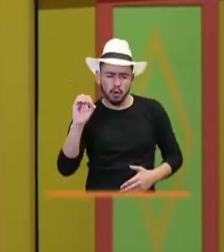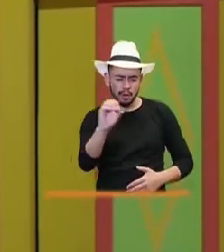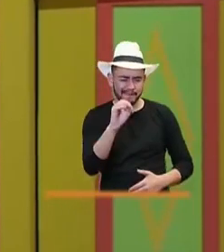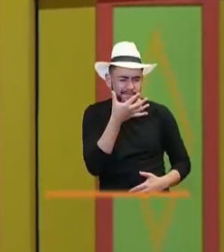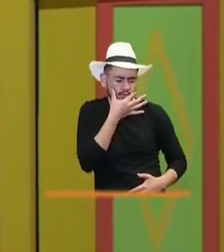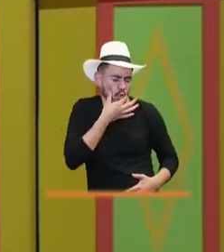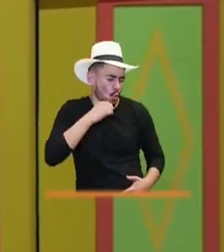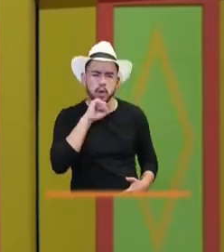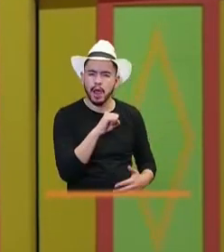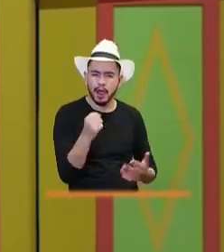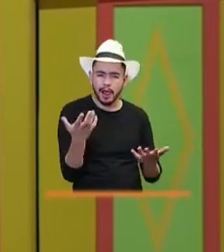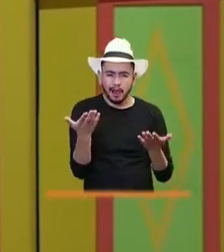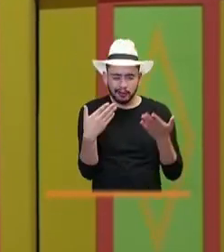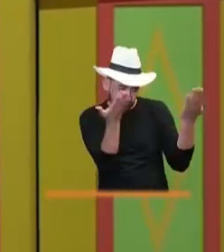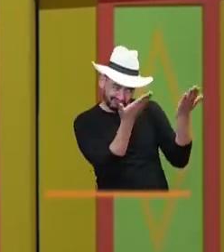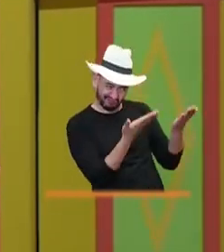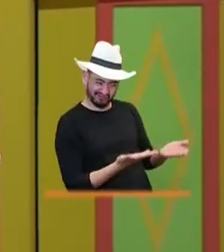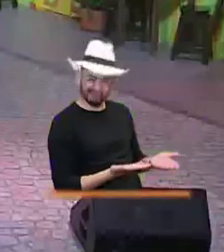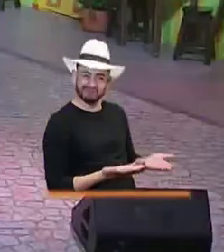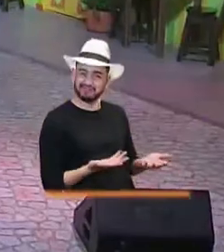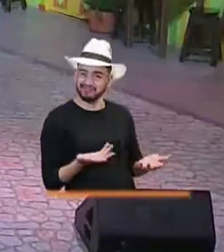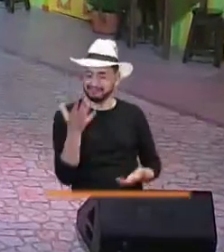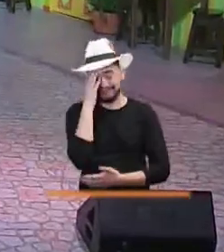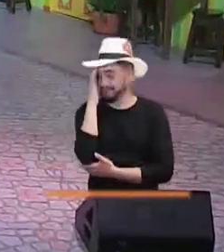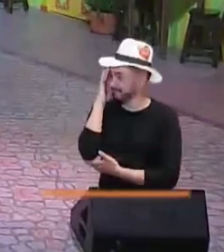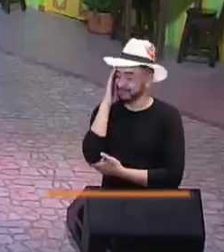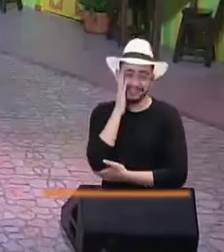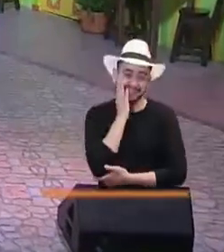Frutti, que caballo sea un hit.